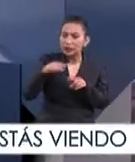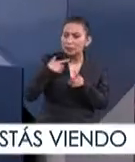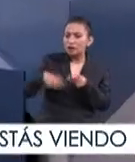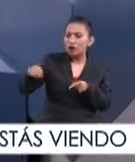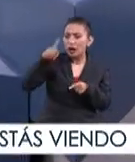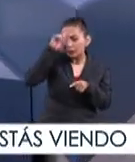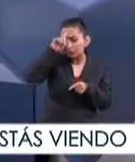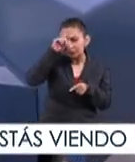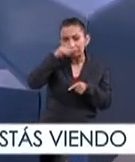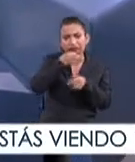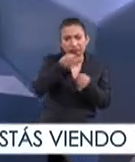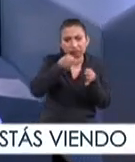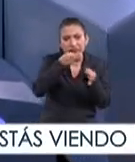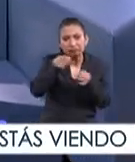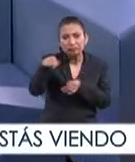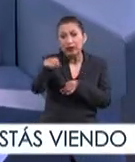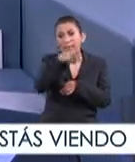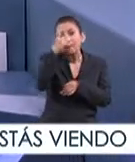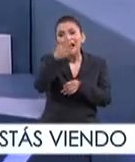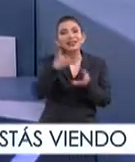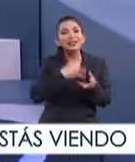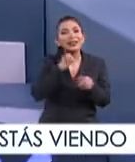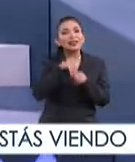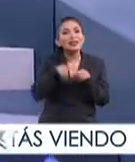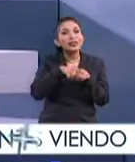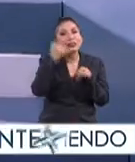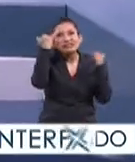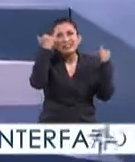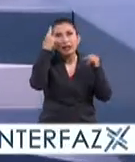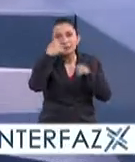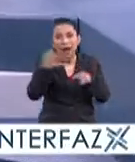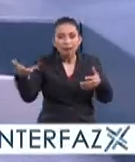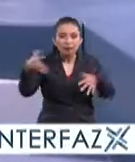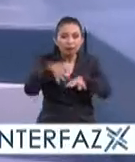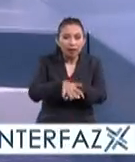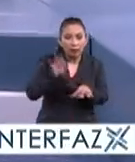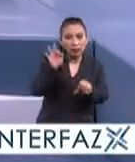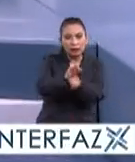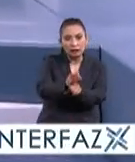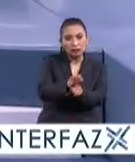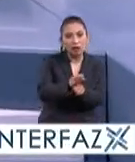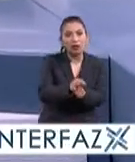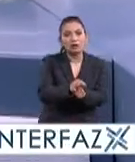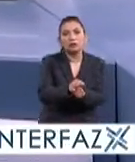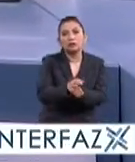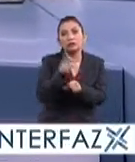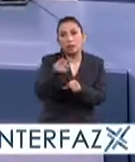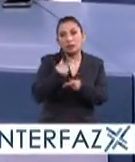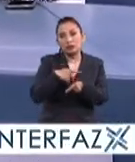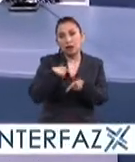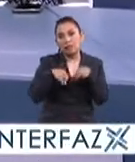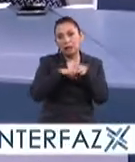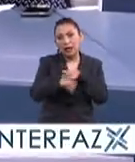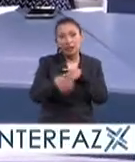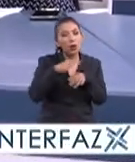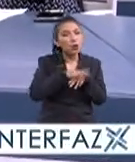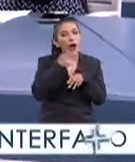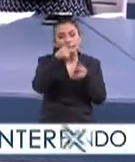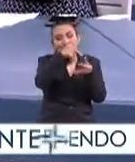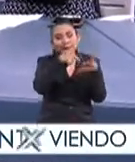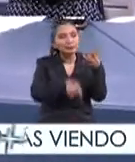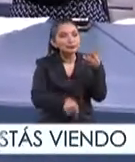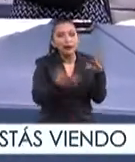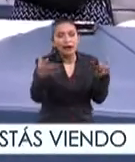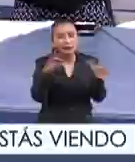organizaciones sociales, a tener diferentes mecanismos de integración, de protección de los migrantes. ¿Cuáles son este tipo